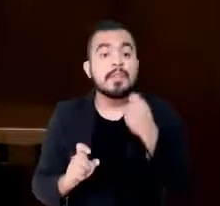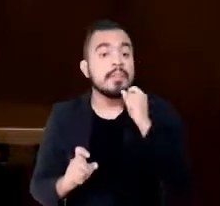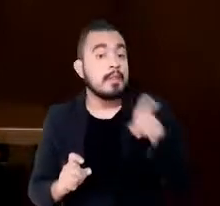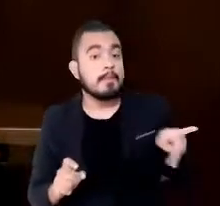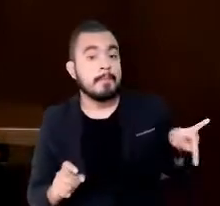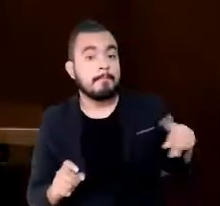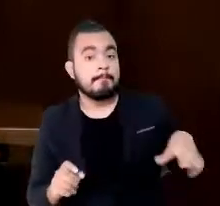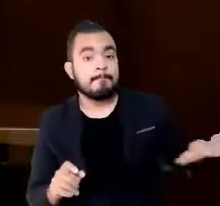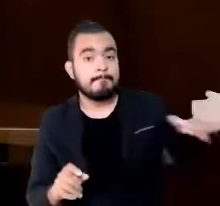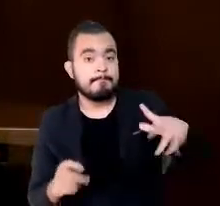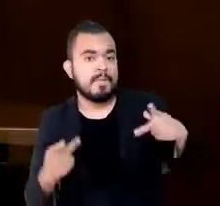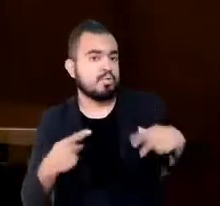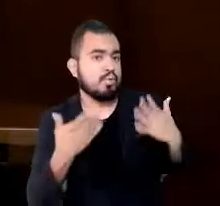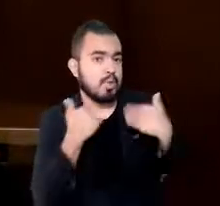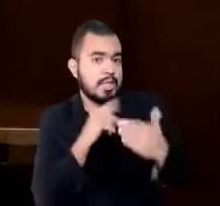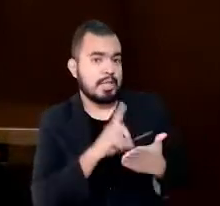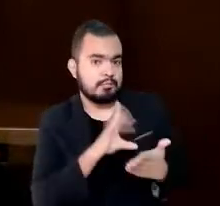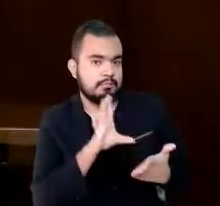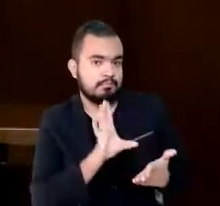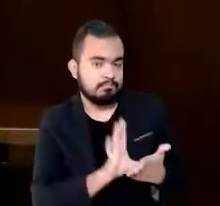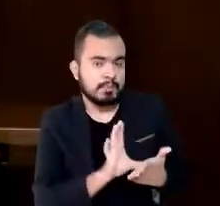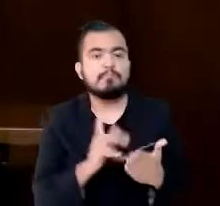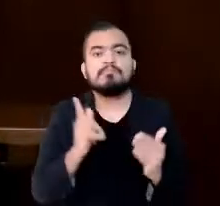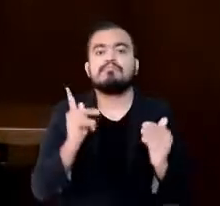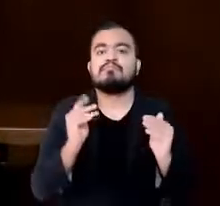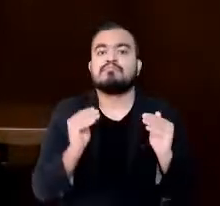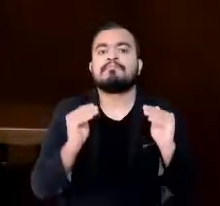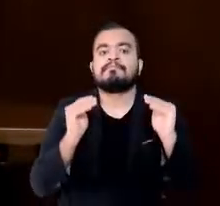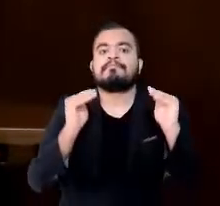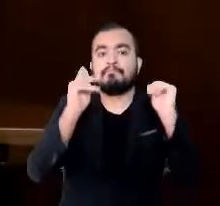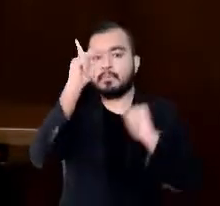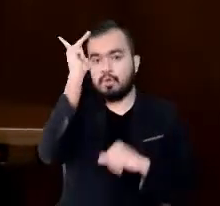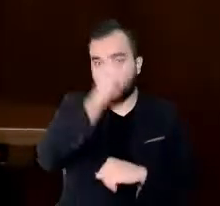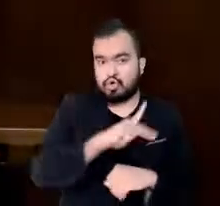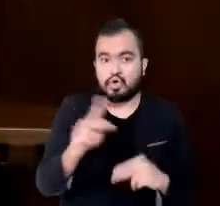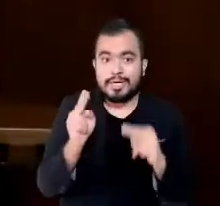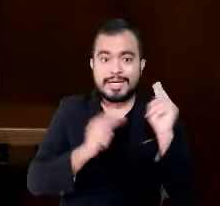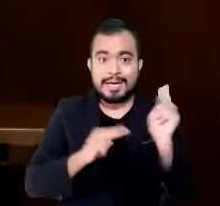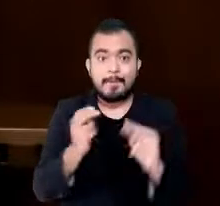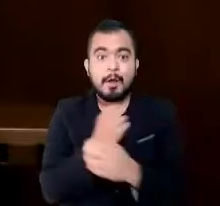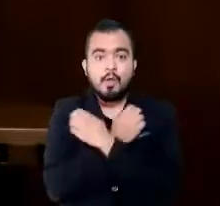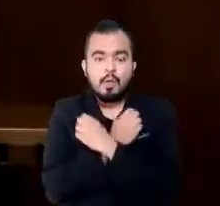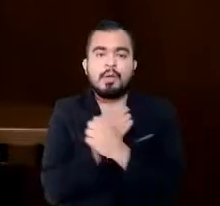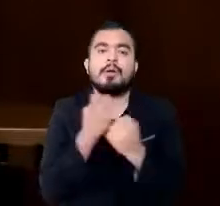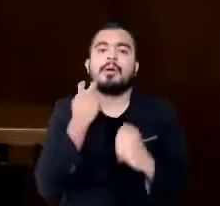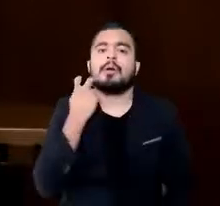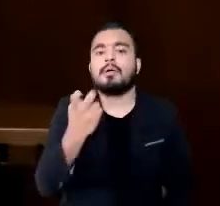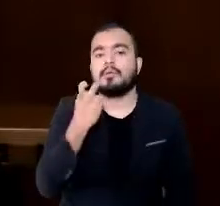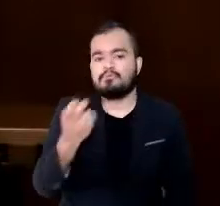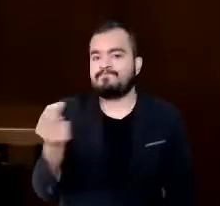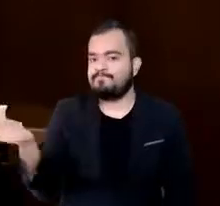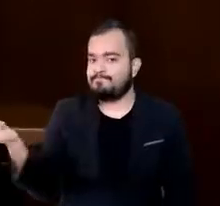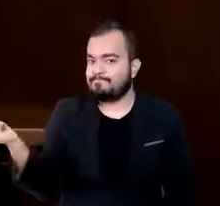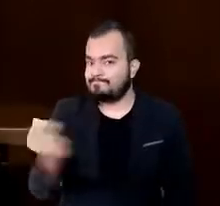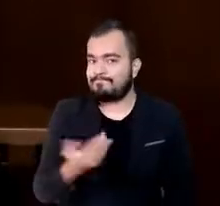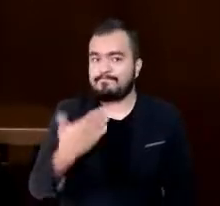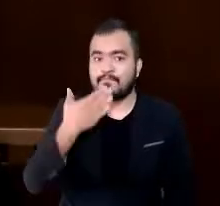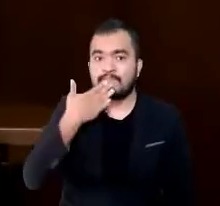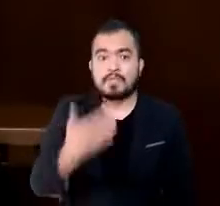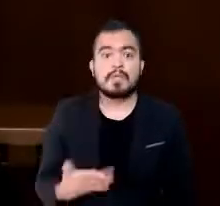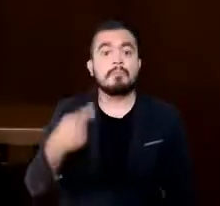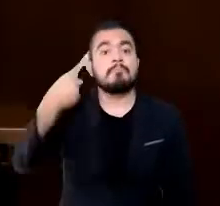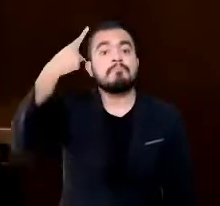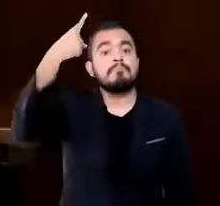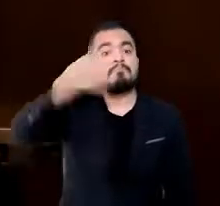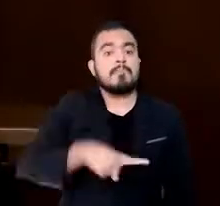aumentan con el nivel de educación, lo cual vuelve un imperativo crear los mecanismos necesarios para que la educación a la que acceden y como